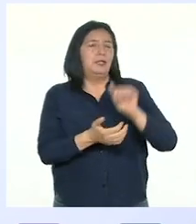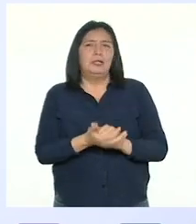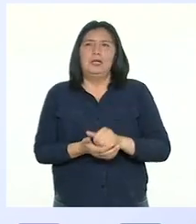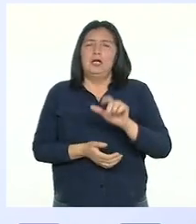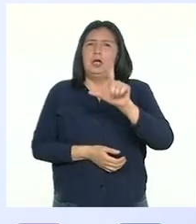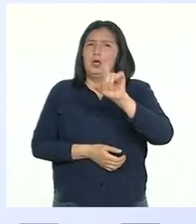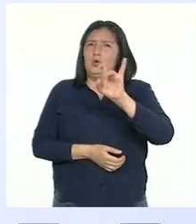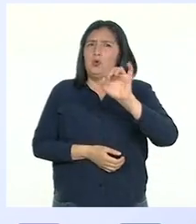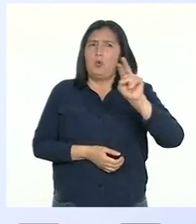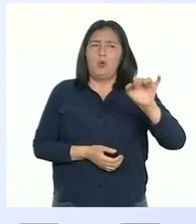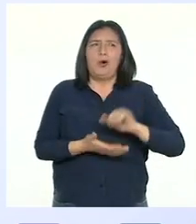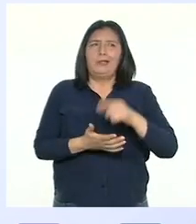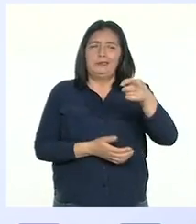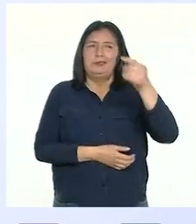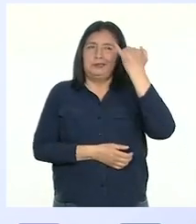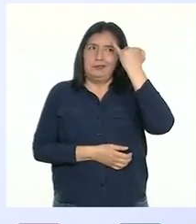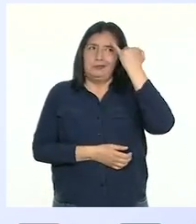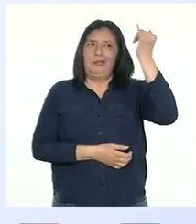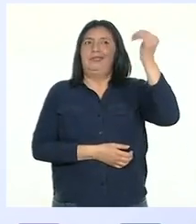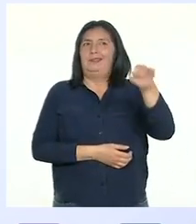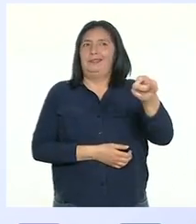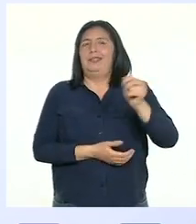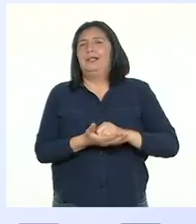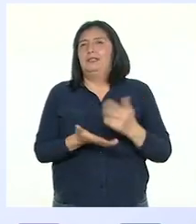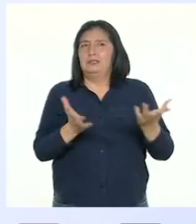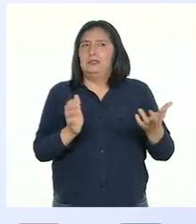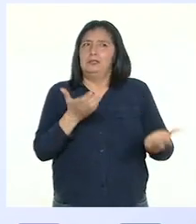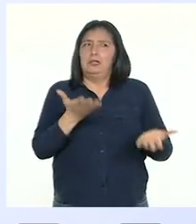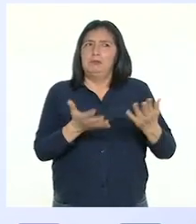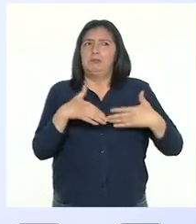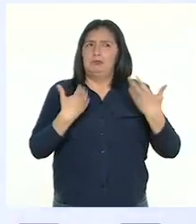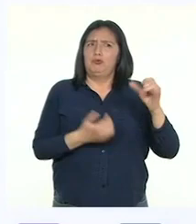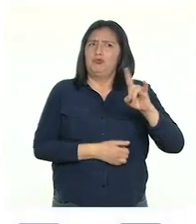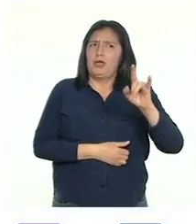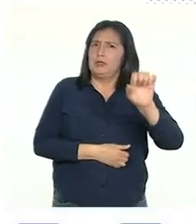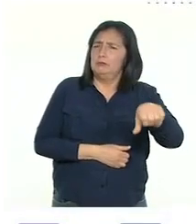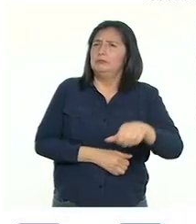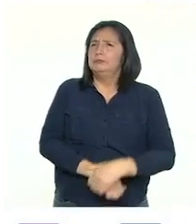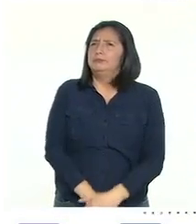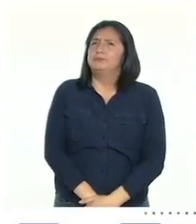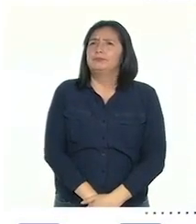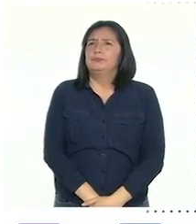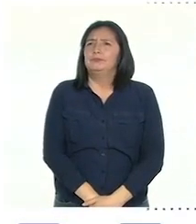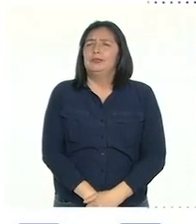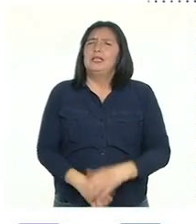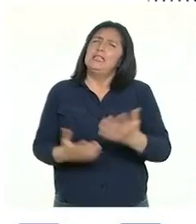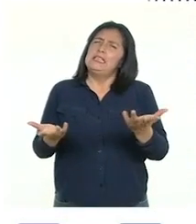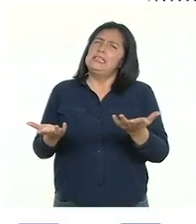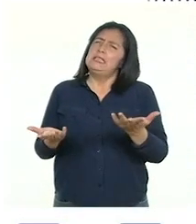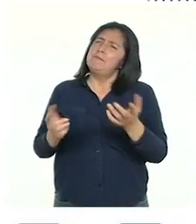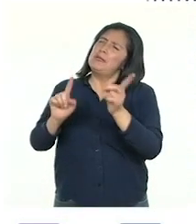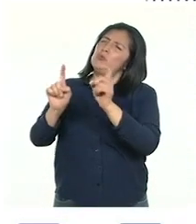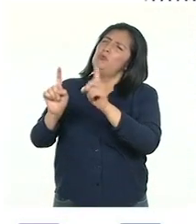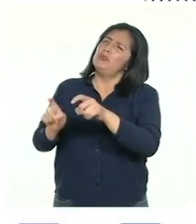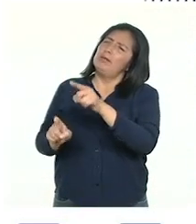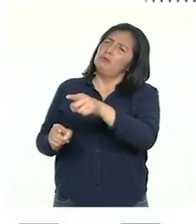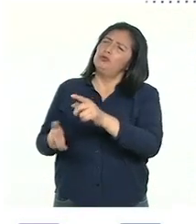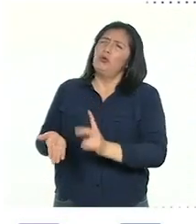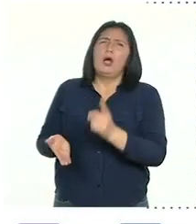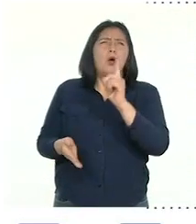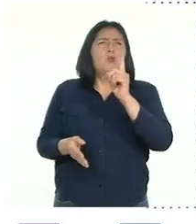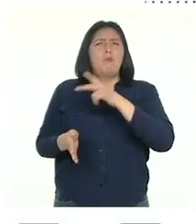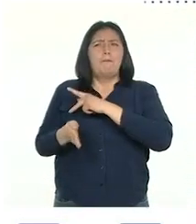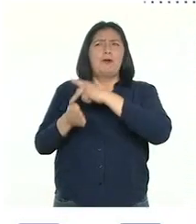A Luana en clase se le ocurrió otra idea que puede ser muy útil también. ¿Y si preguntamos a